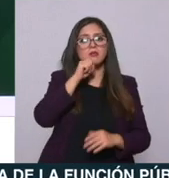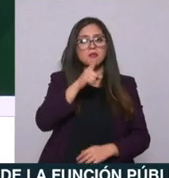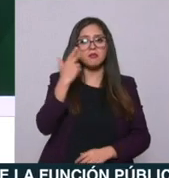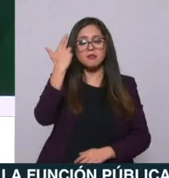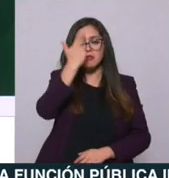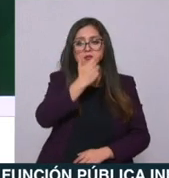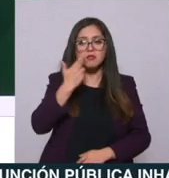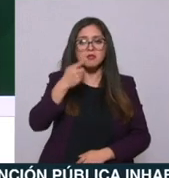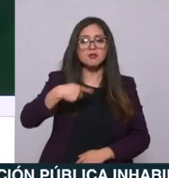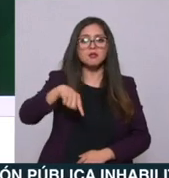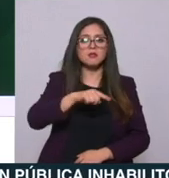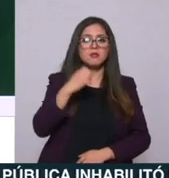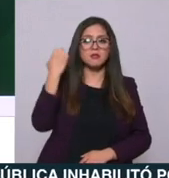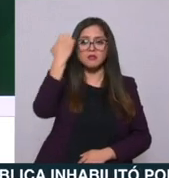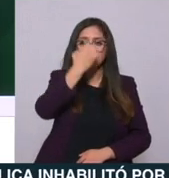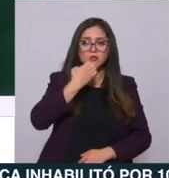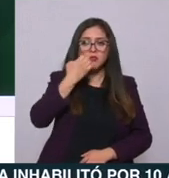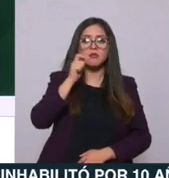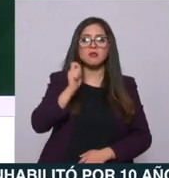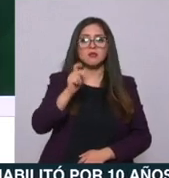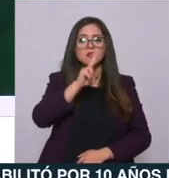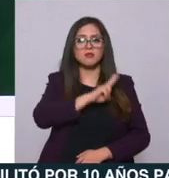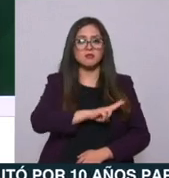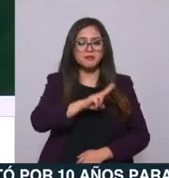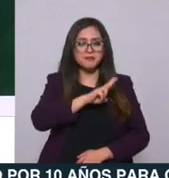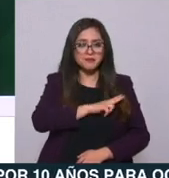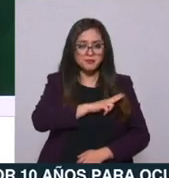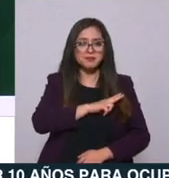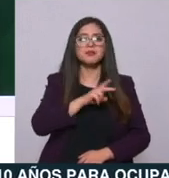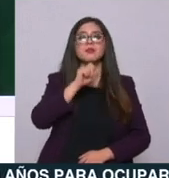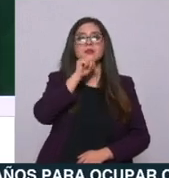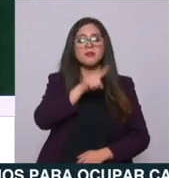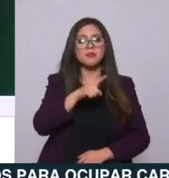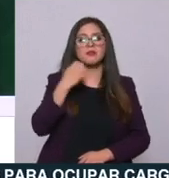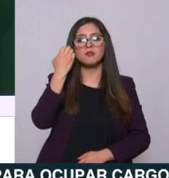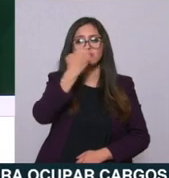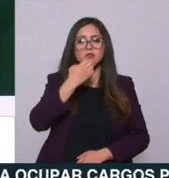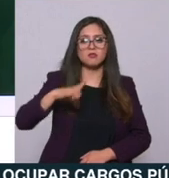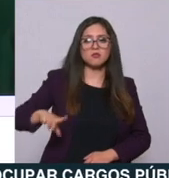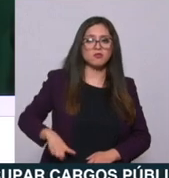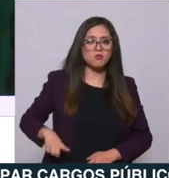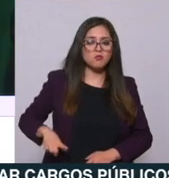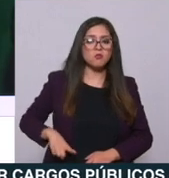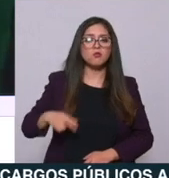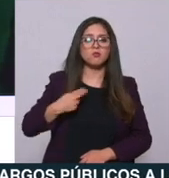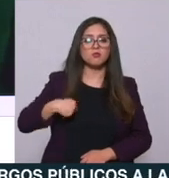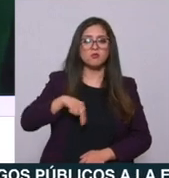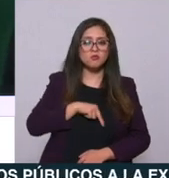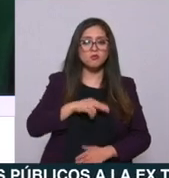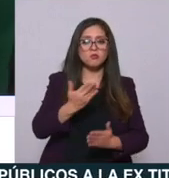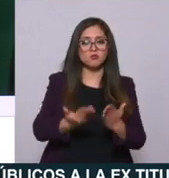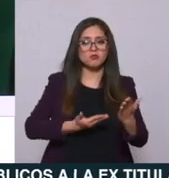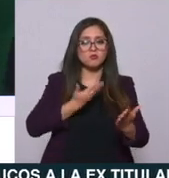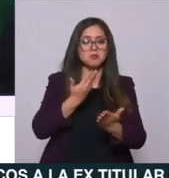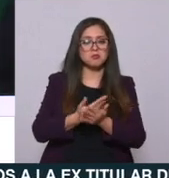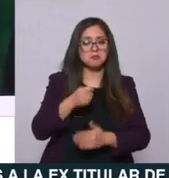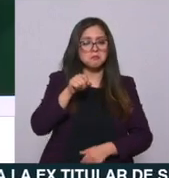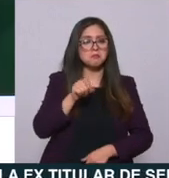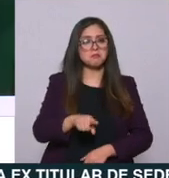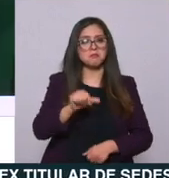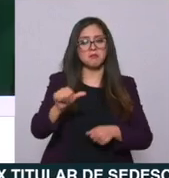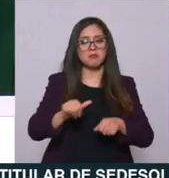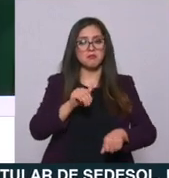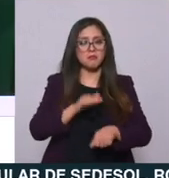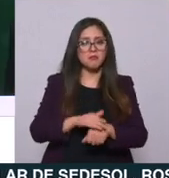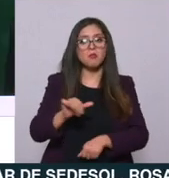para revisión de escuelas privadas. Las escuelas públicas las iniciamos a partir de esta administración, inclusive muchas de ellas ya